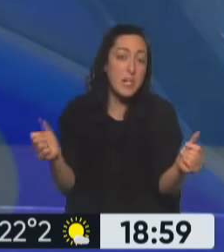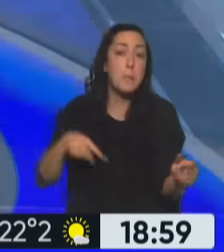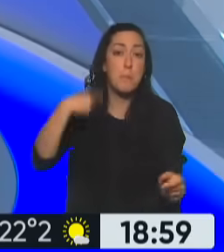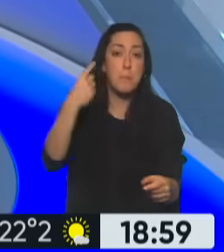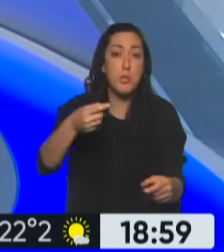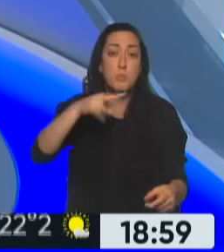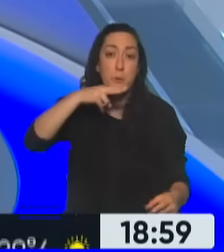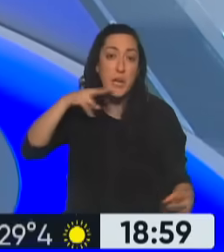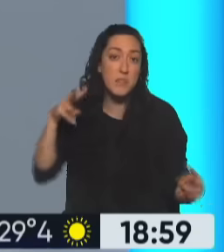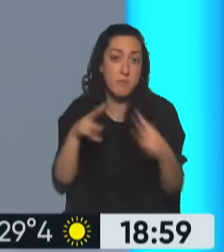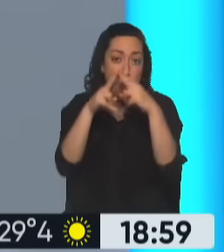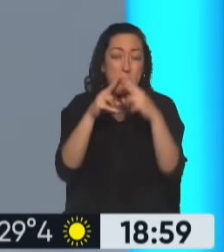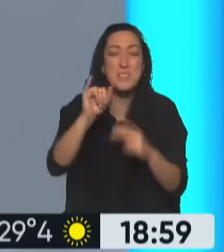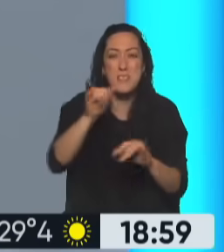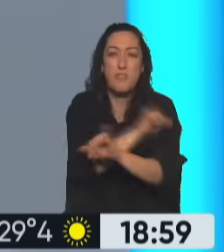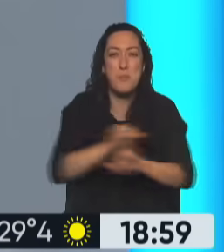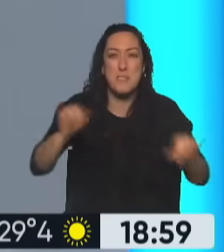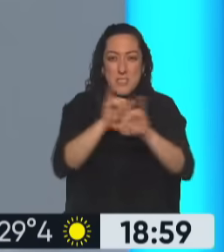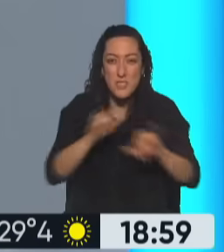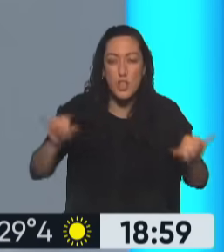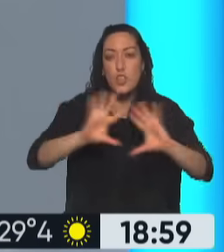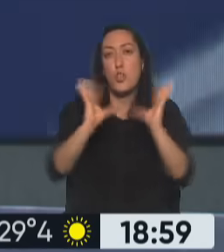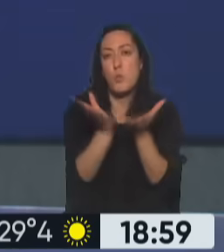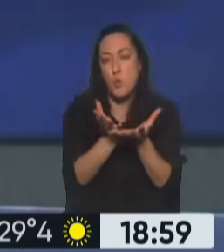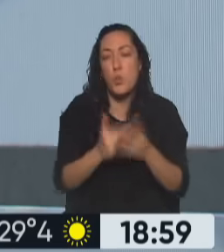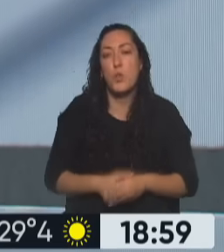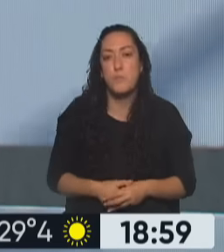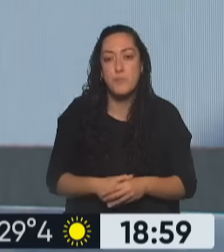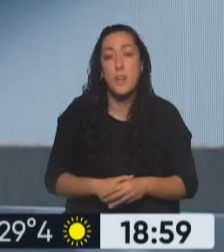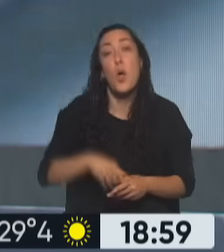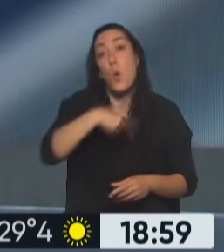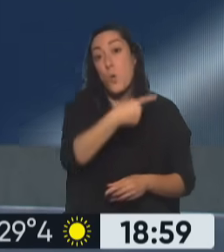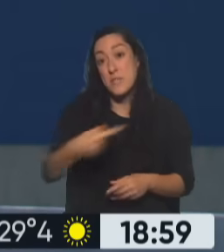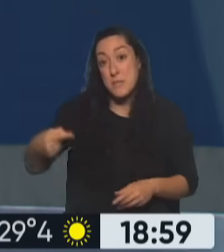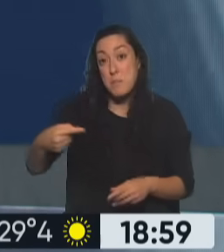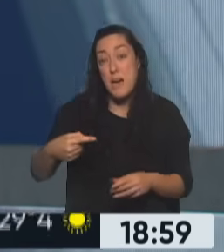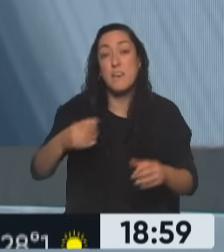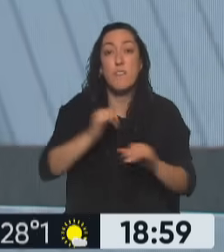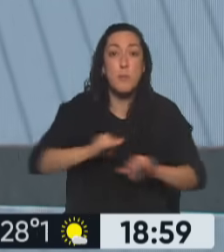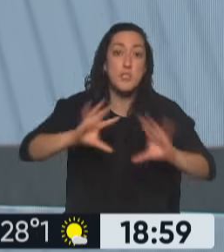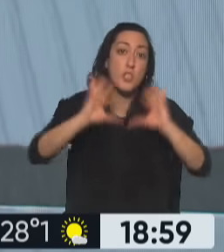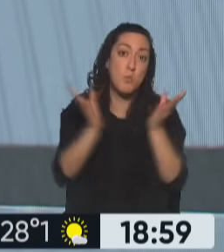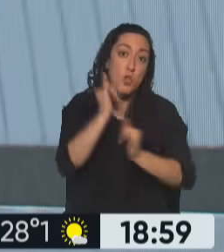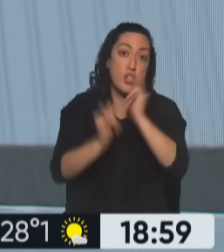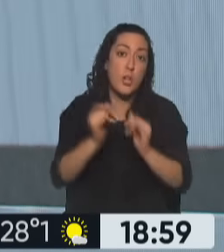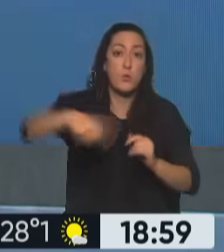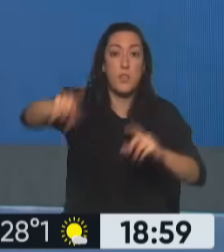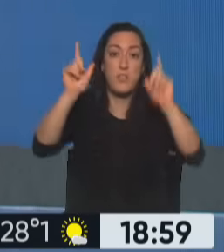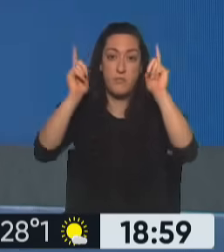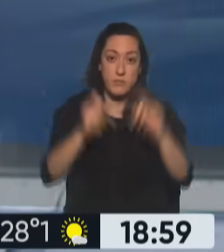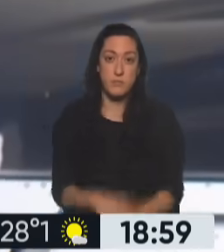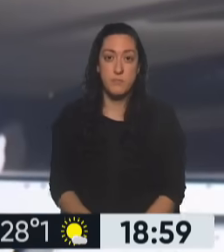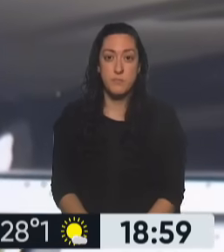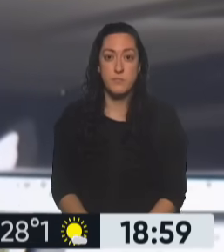reencontramos el viernes que viene? Sí, con muchísima más información de todo el mundo. Bien, en una semana le volvemos a contar lo que pasa en el mundo, que la pase muy bien.